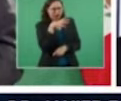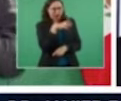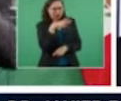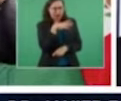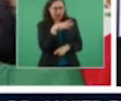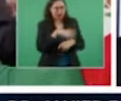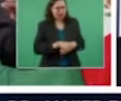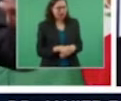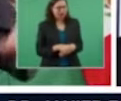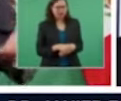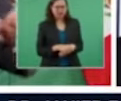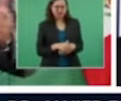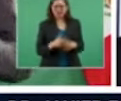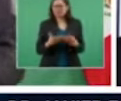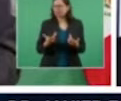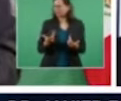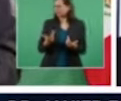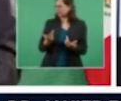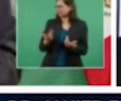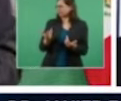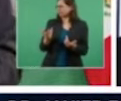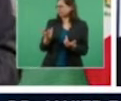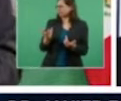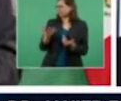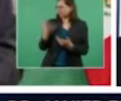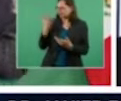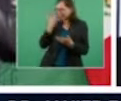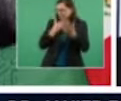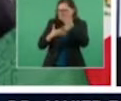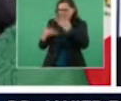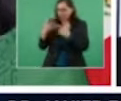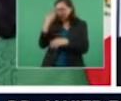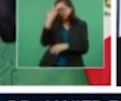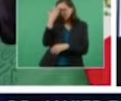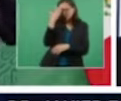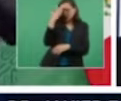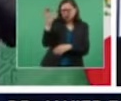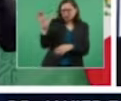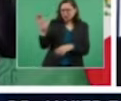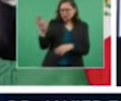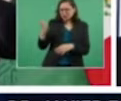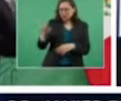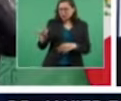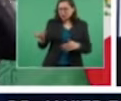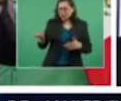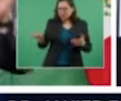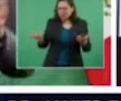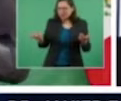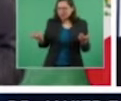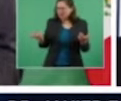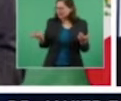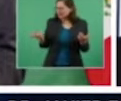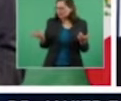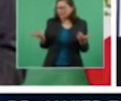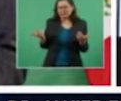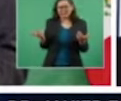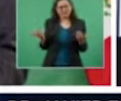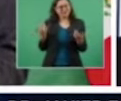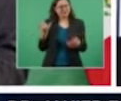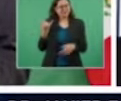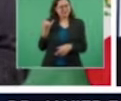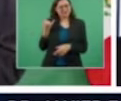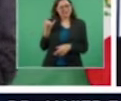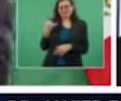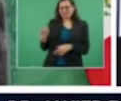artículo que libremente se pudiera difundir, en el cual se plantearan otras tesis o críticas con puntos de vista